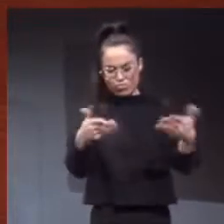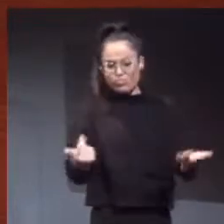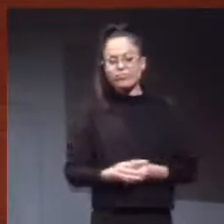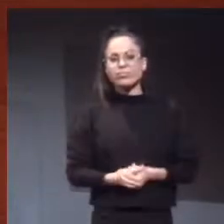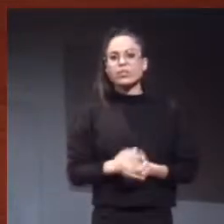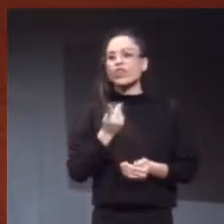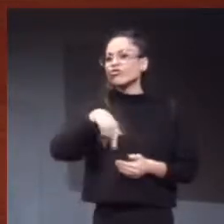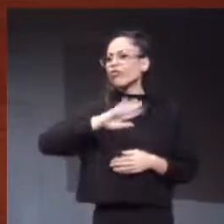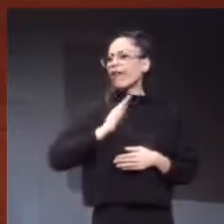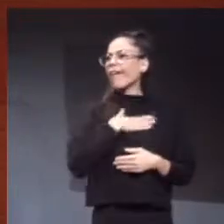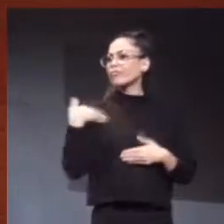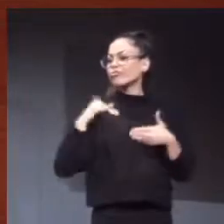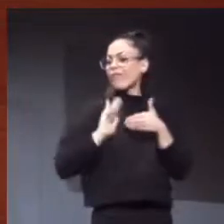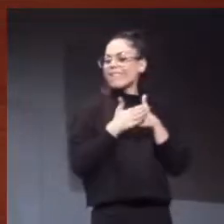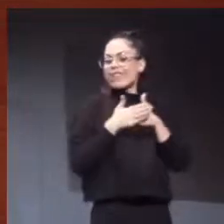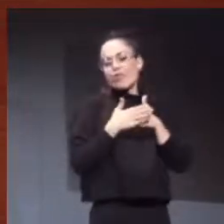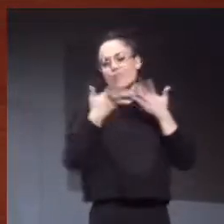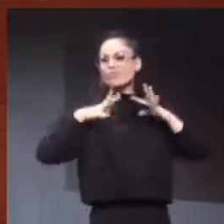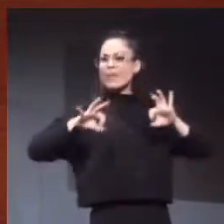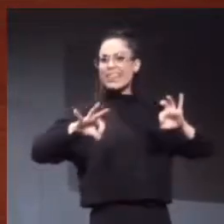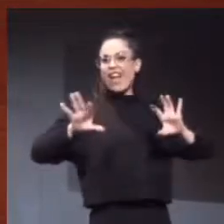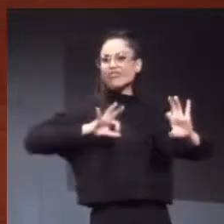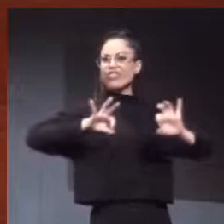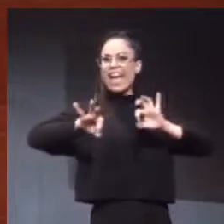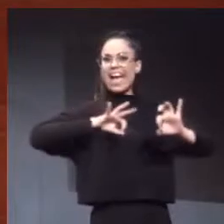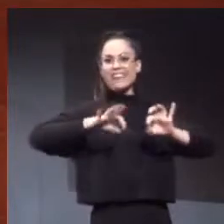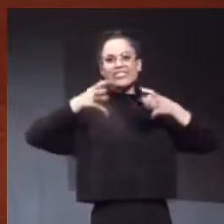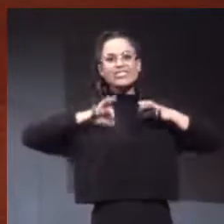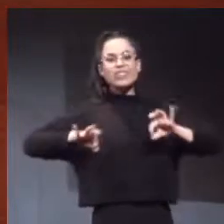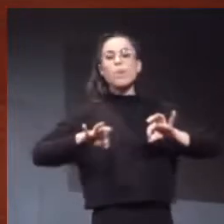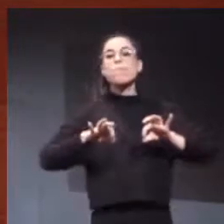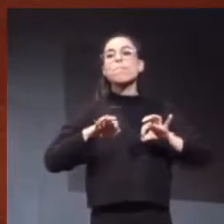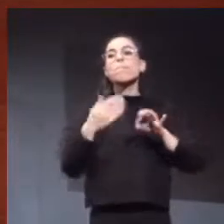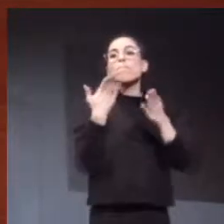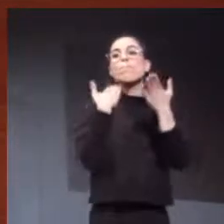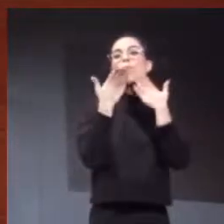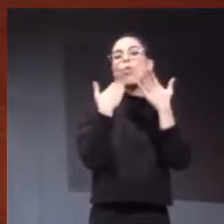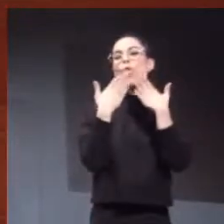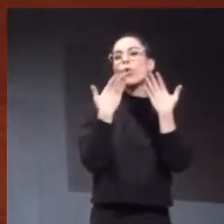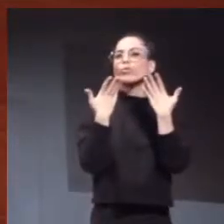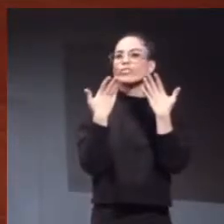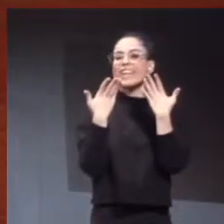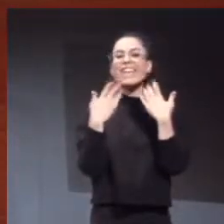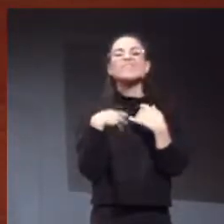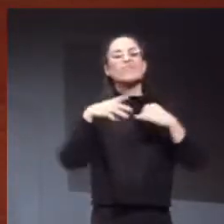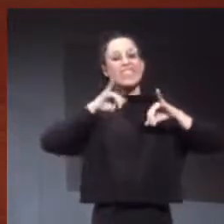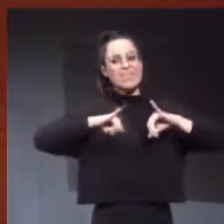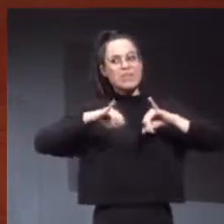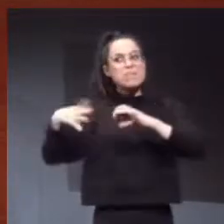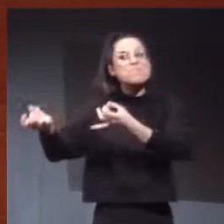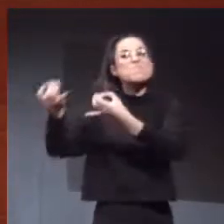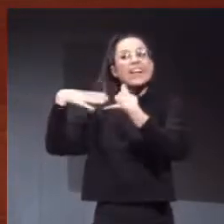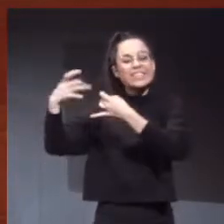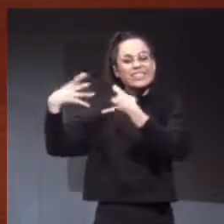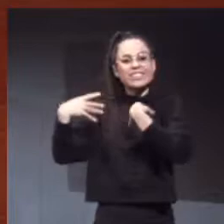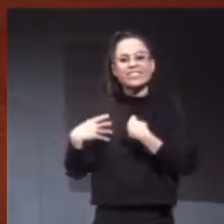por todo lo alto, con una obra de teatro, apuntaba Isabel, un monólogo, en realidad muy divertido, me han contado, con